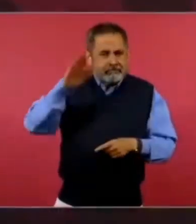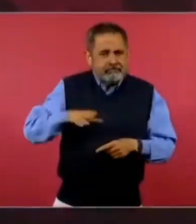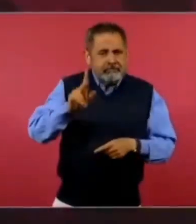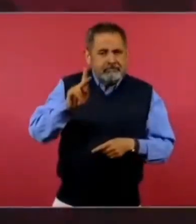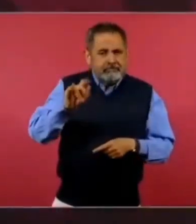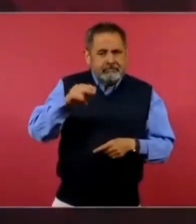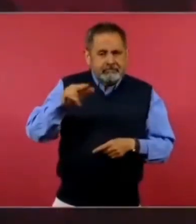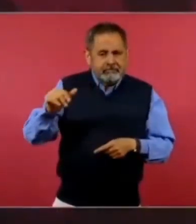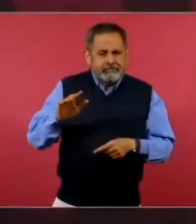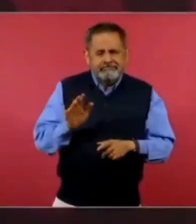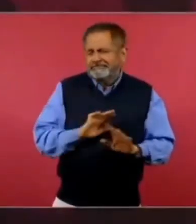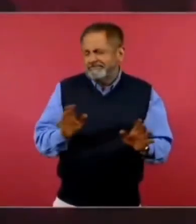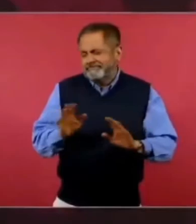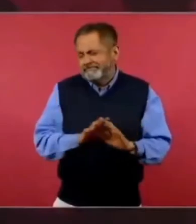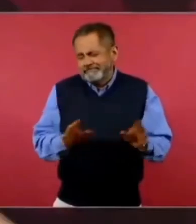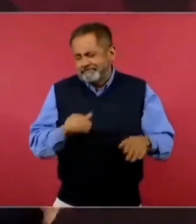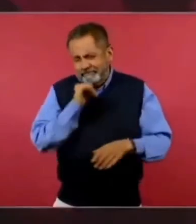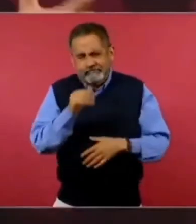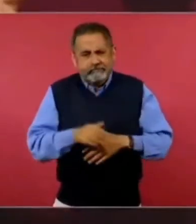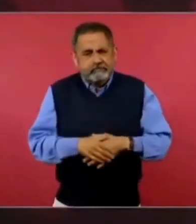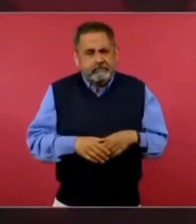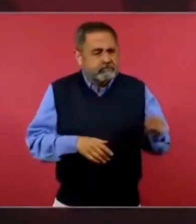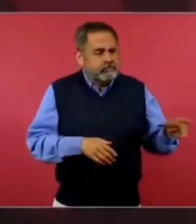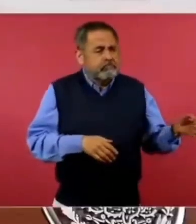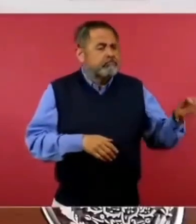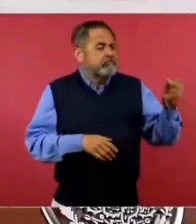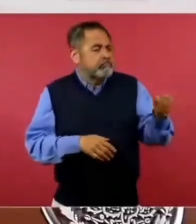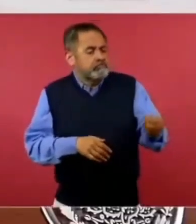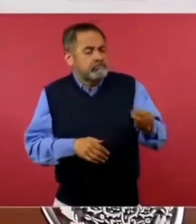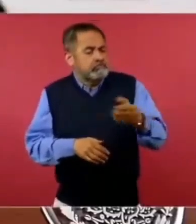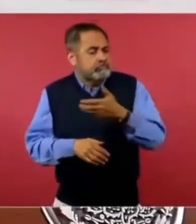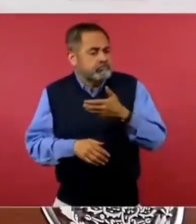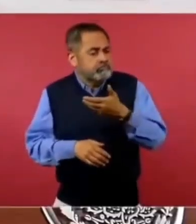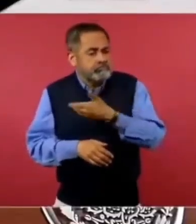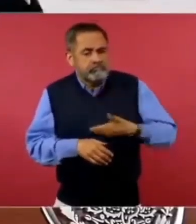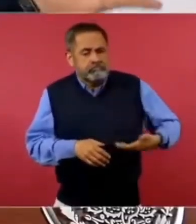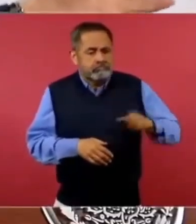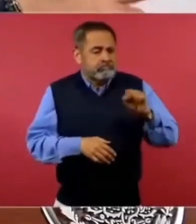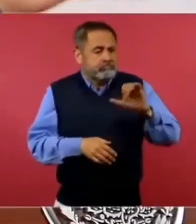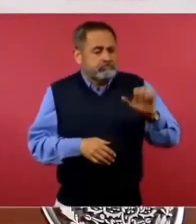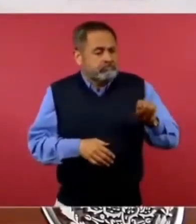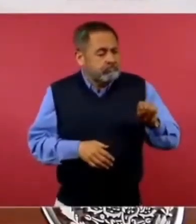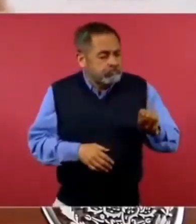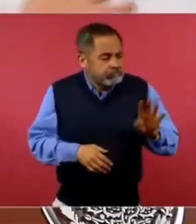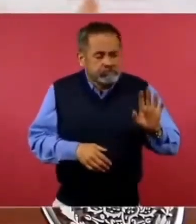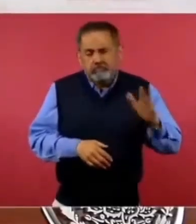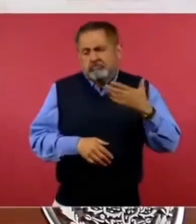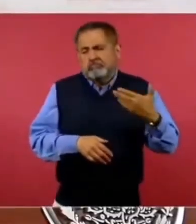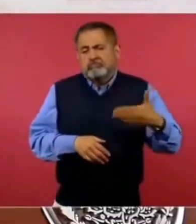Piña. O sea, ella llega ahí, desde luego